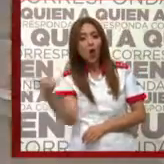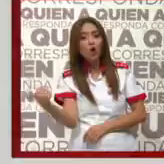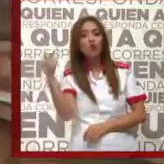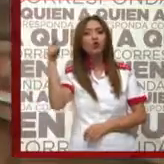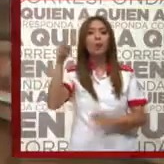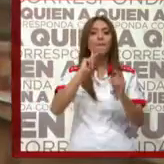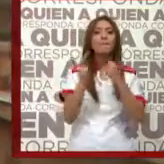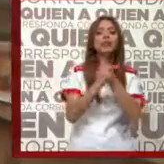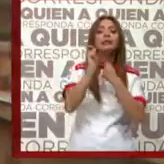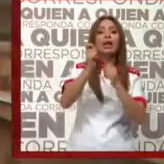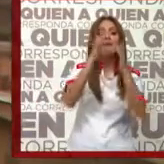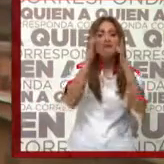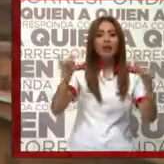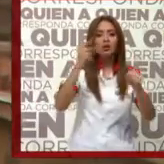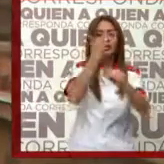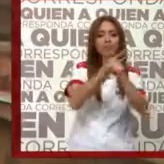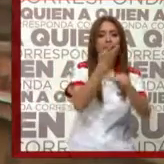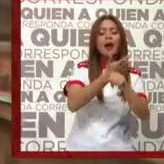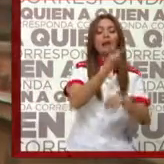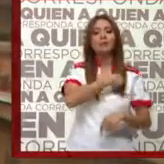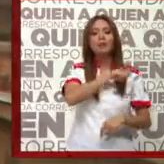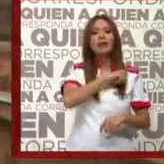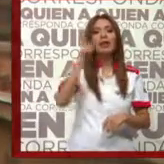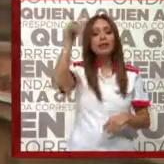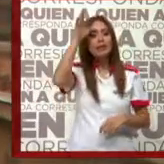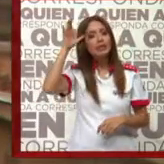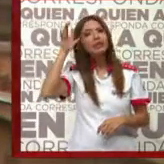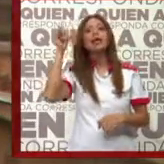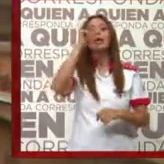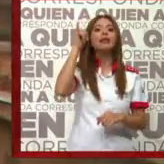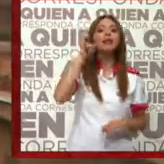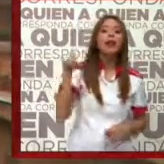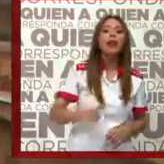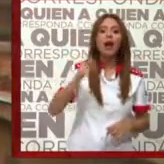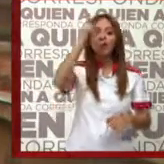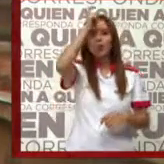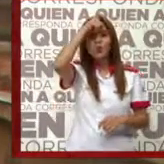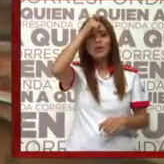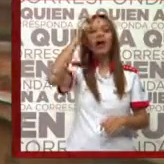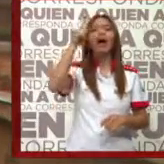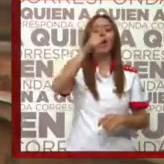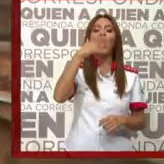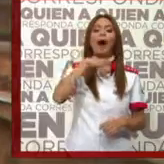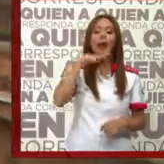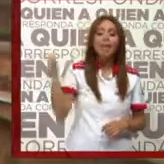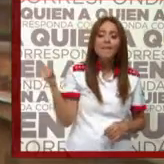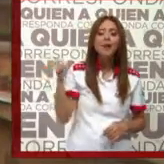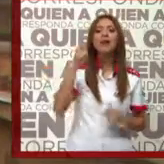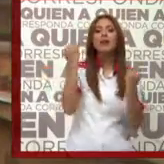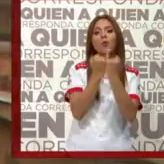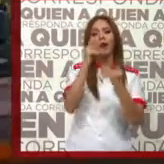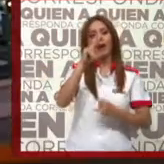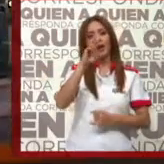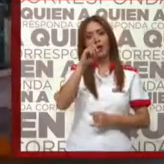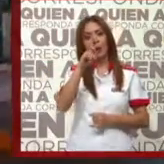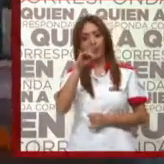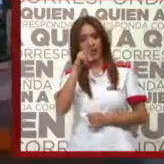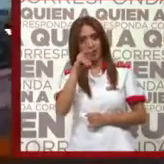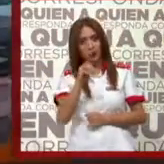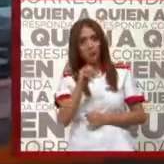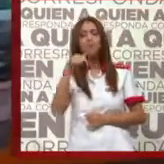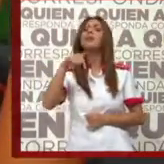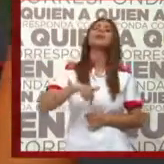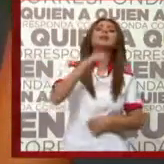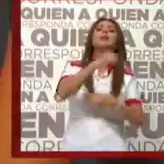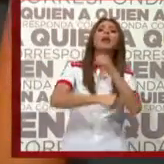son francia eeuu españa china italia turquía alemania y el reino unido- este año